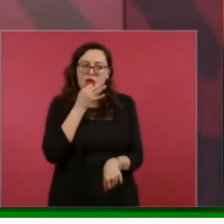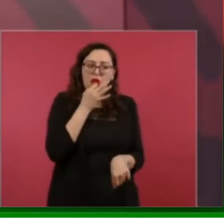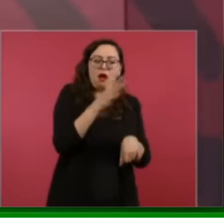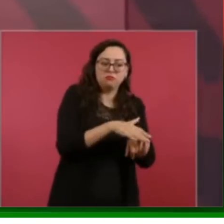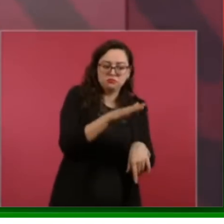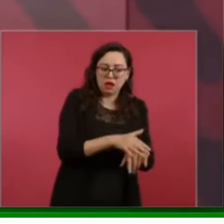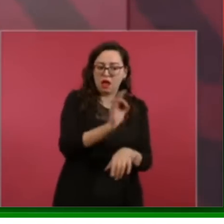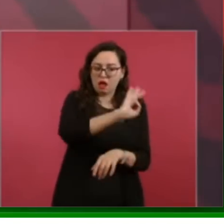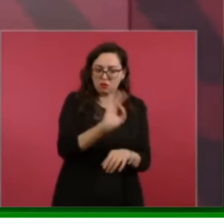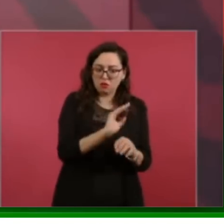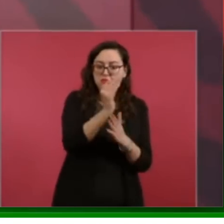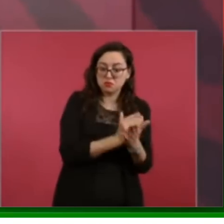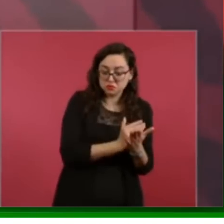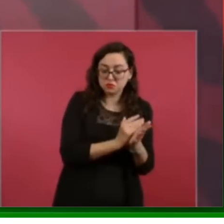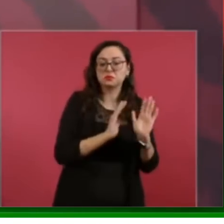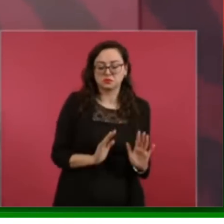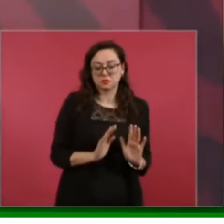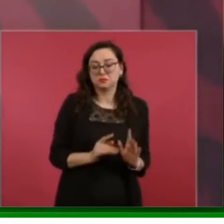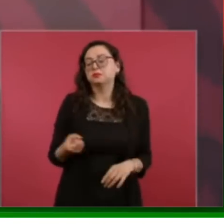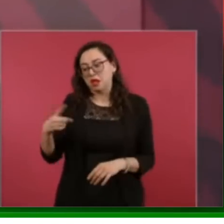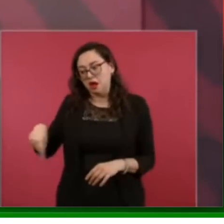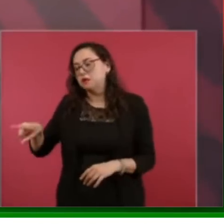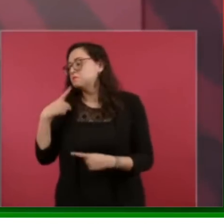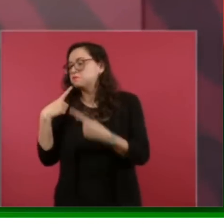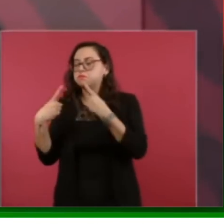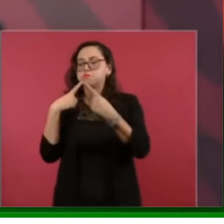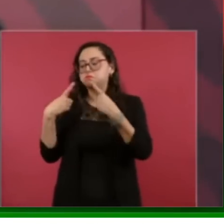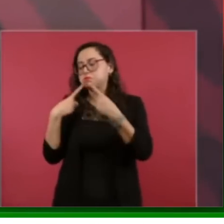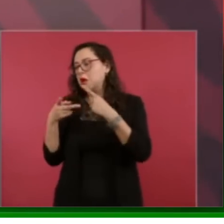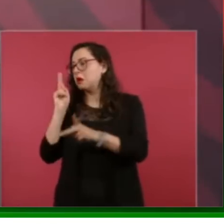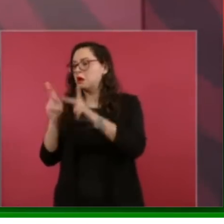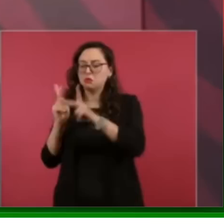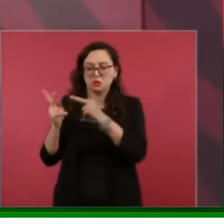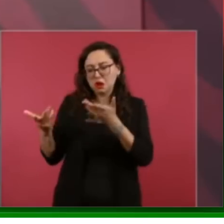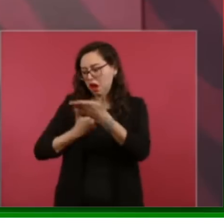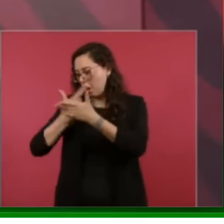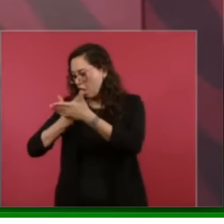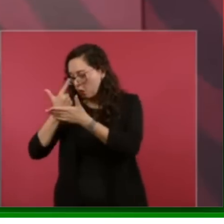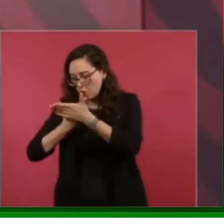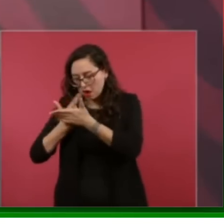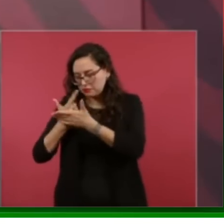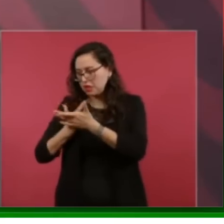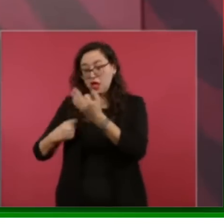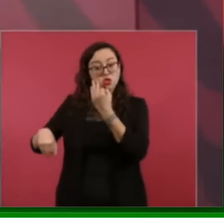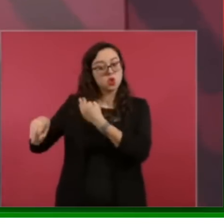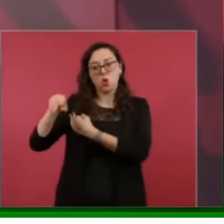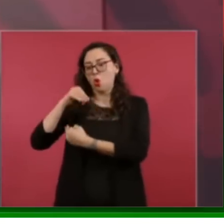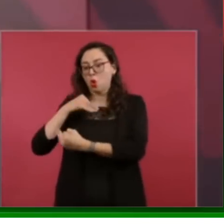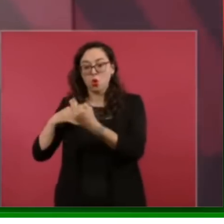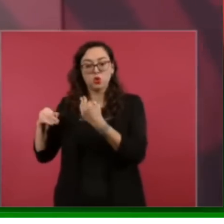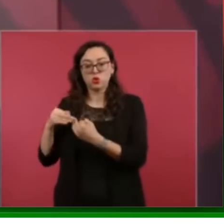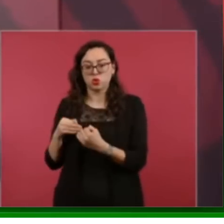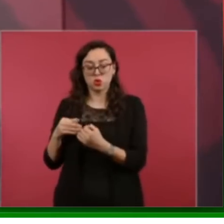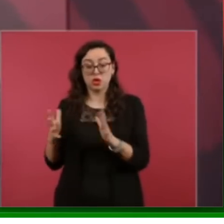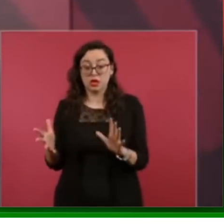hacer para llegar a un acuerdo, cuánto se podía quitar de la deuda. No